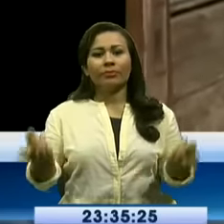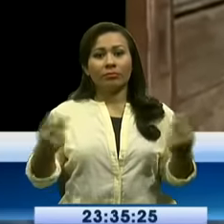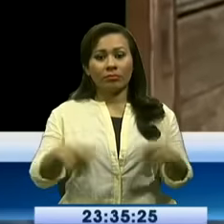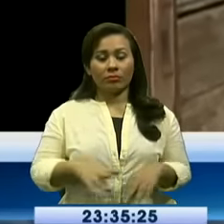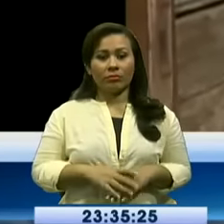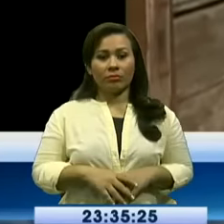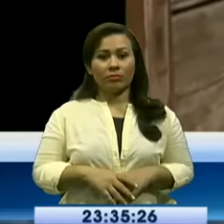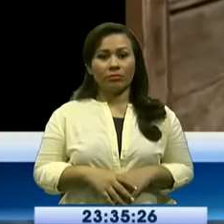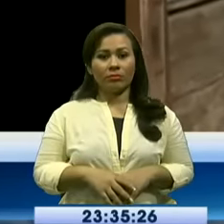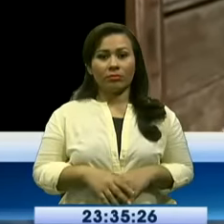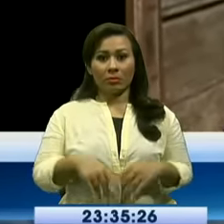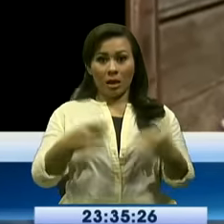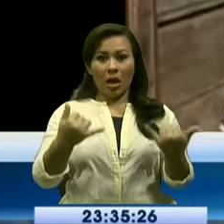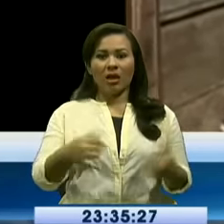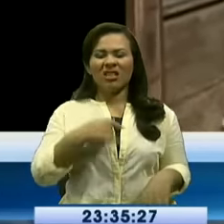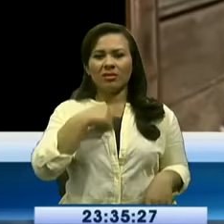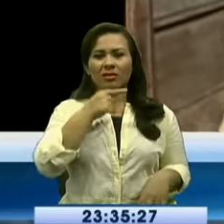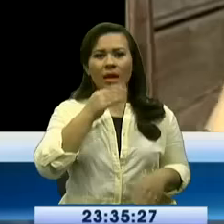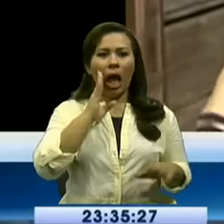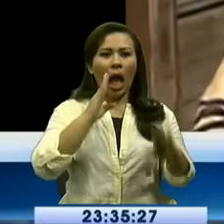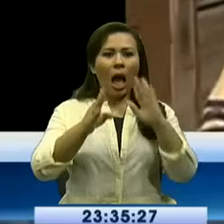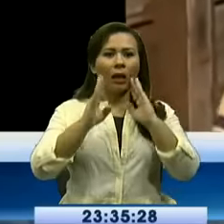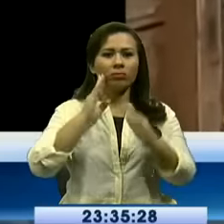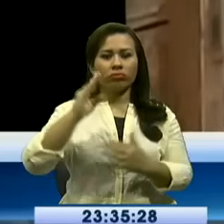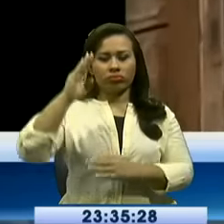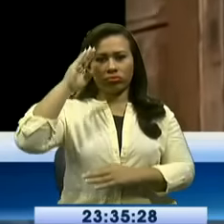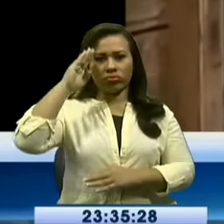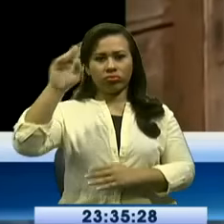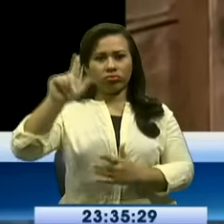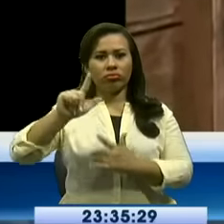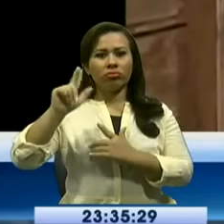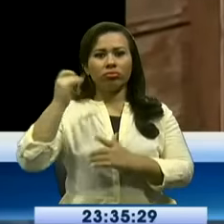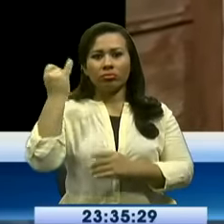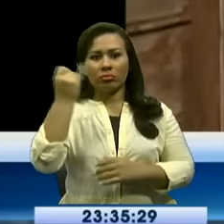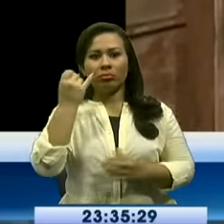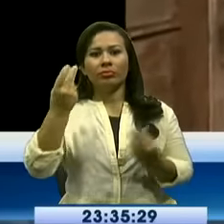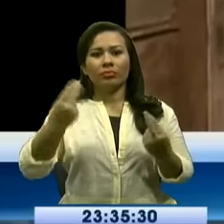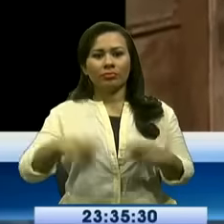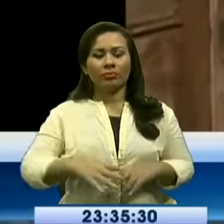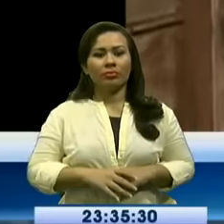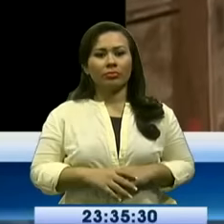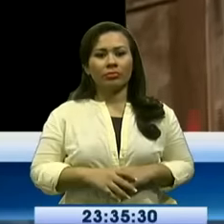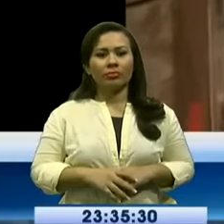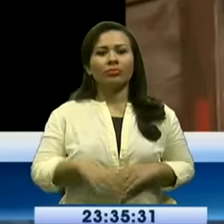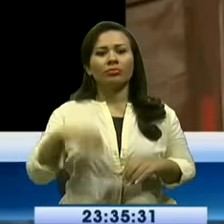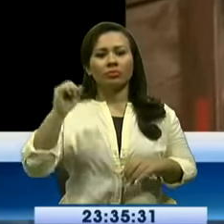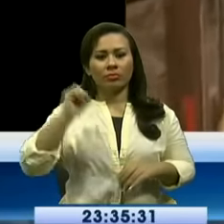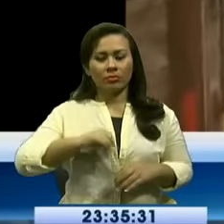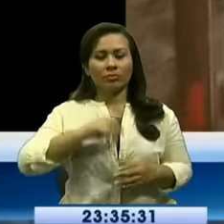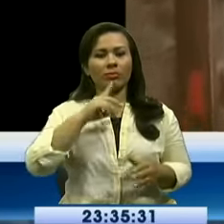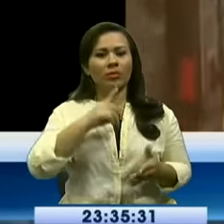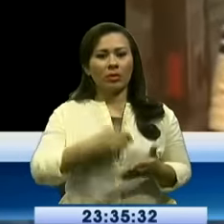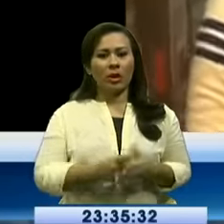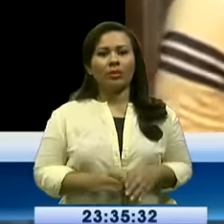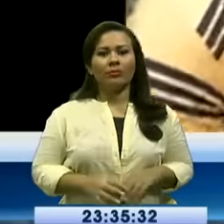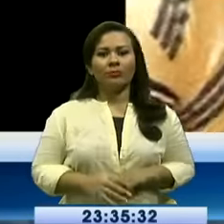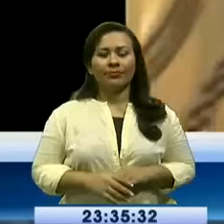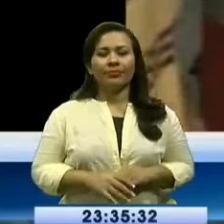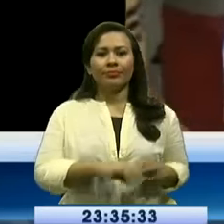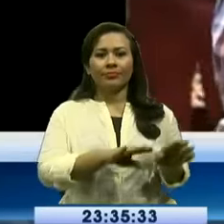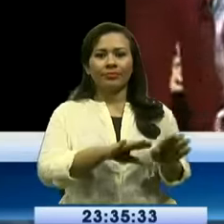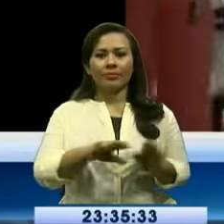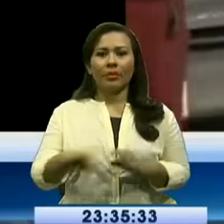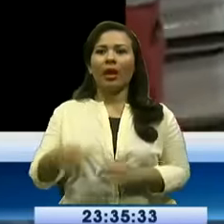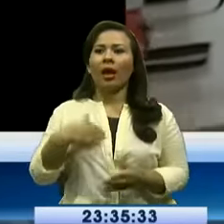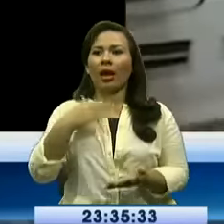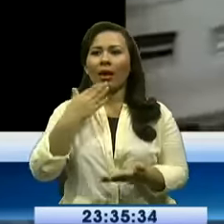vendiendo con la custodia de los militares, de alguna forma para precautelarla. Exactamente, así es. Correcto. Perfecto, muy amable, gracias.